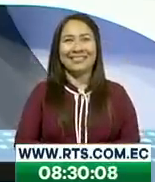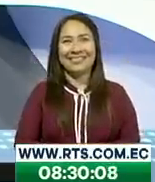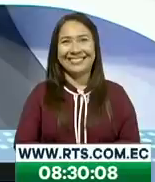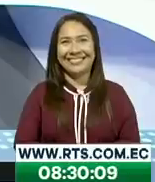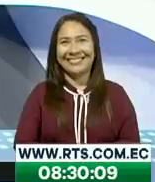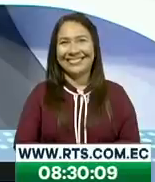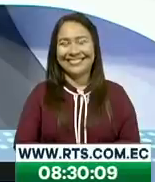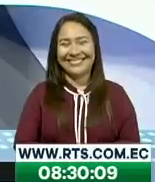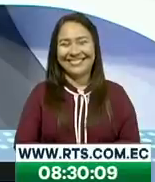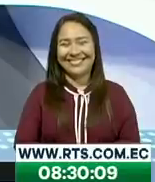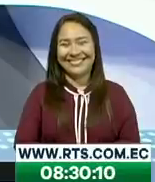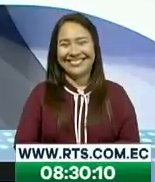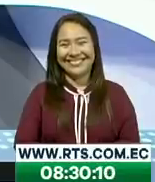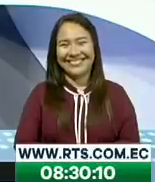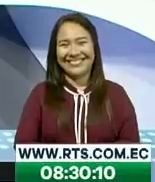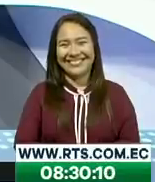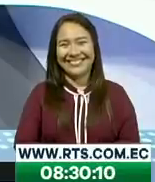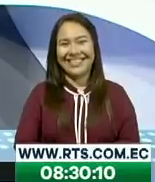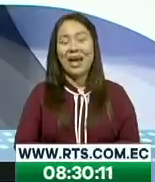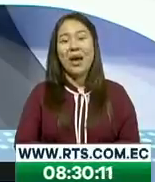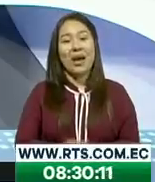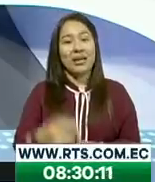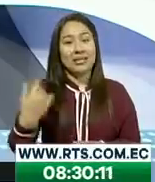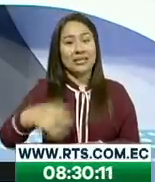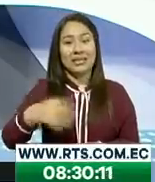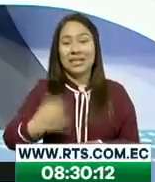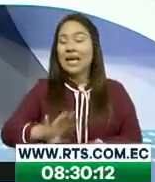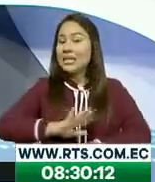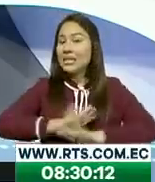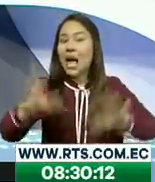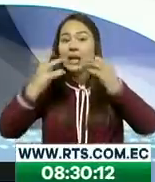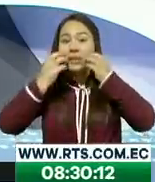¿Ah? Ya que se le caña, no se le suben otra vez.